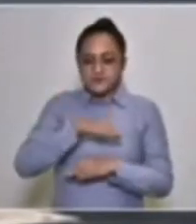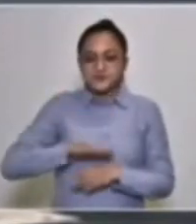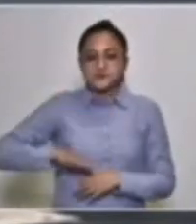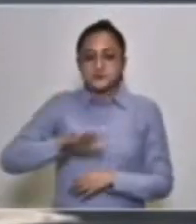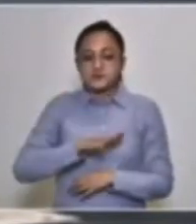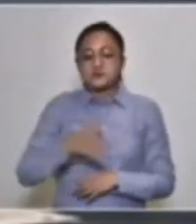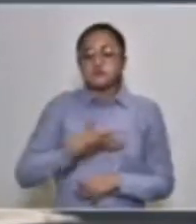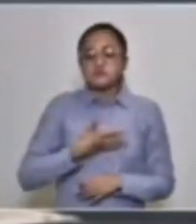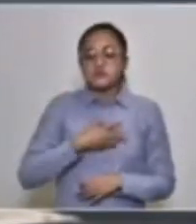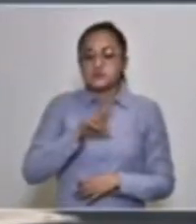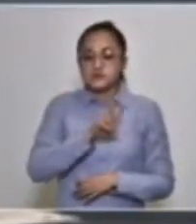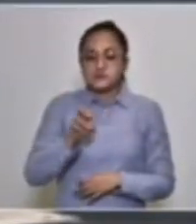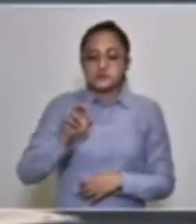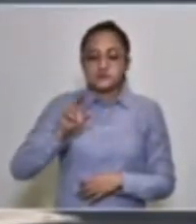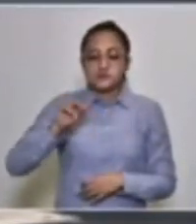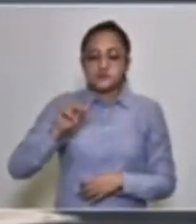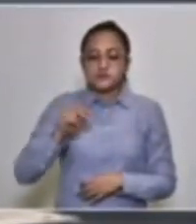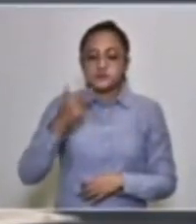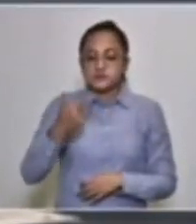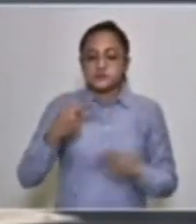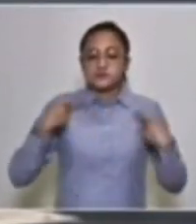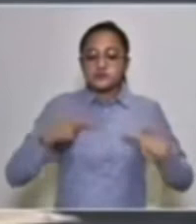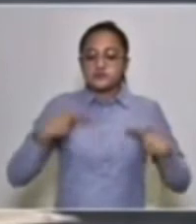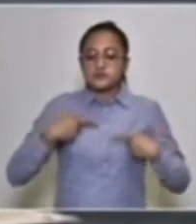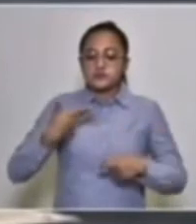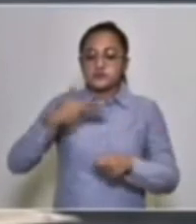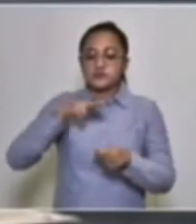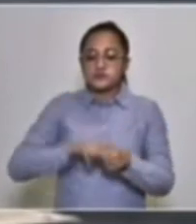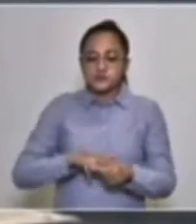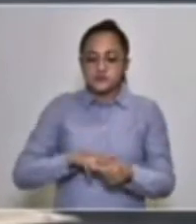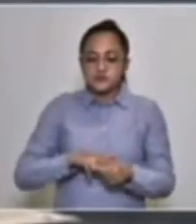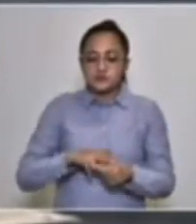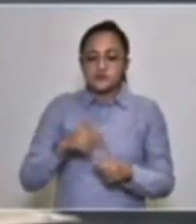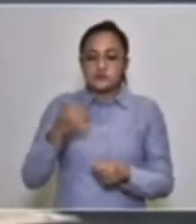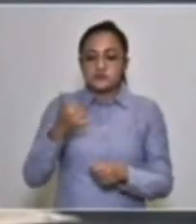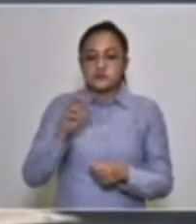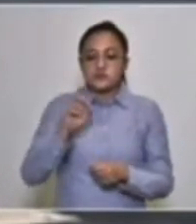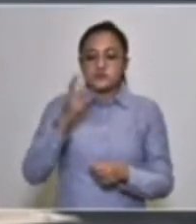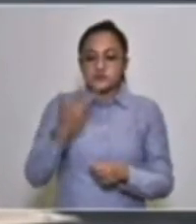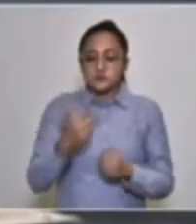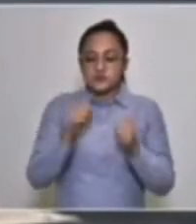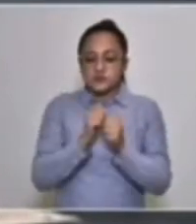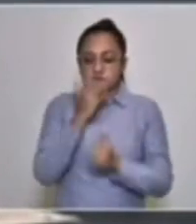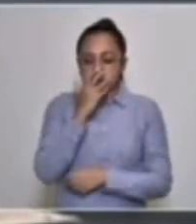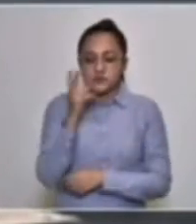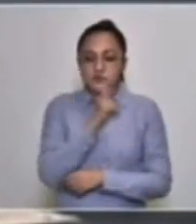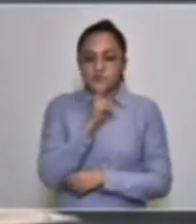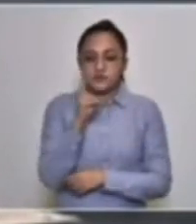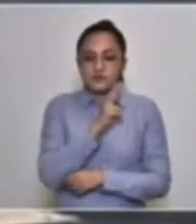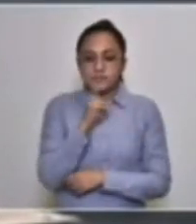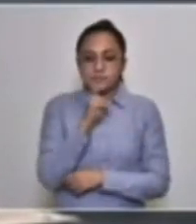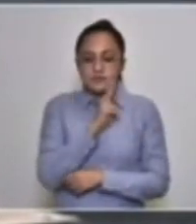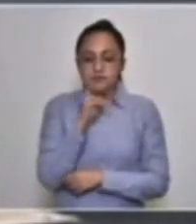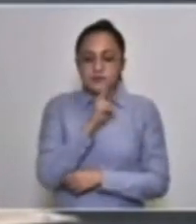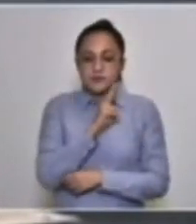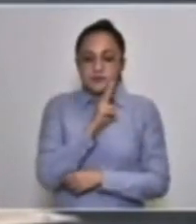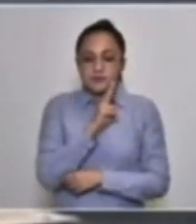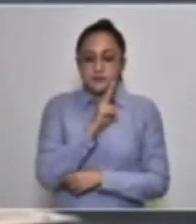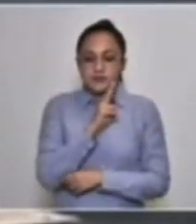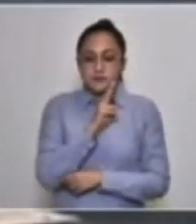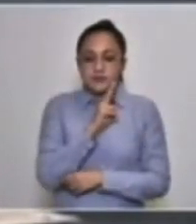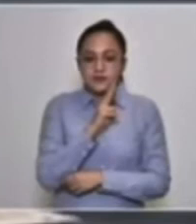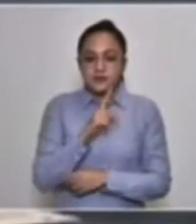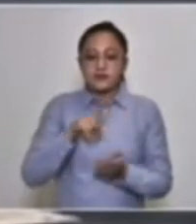todo el sector, tenemos 287 pacientes hospitalizados, 38 de ellos requieren de ventilación mecánica